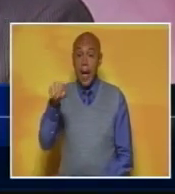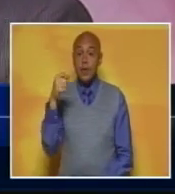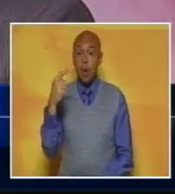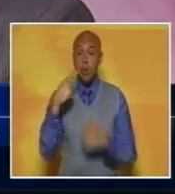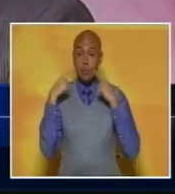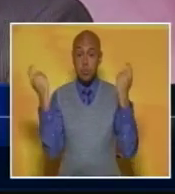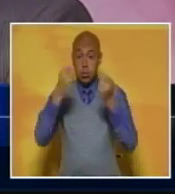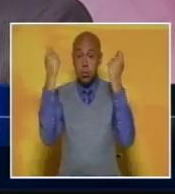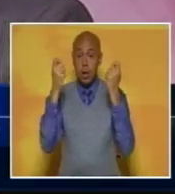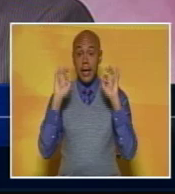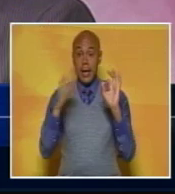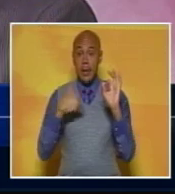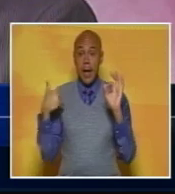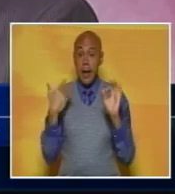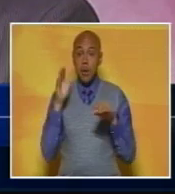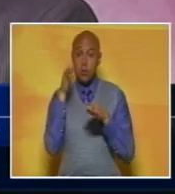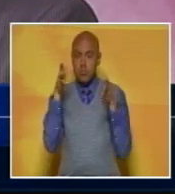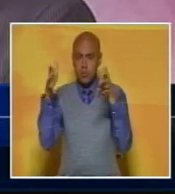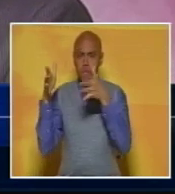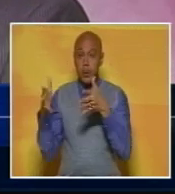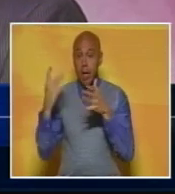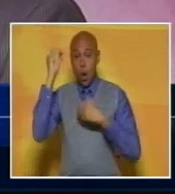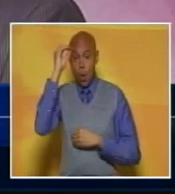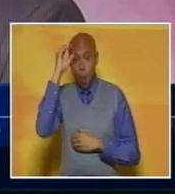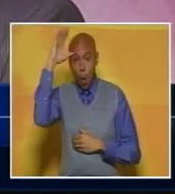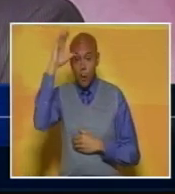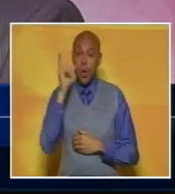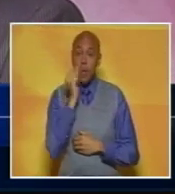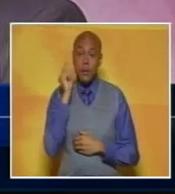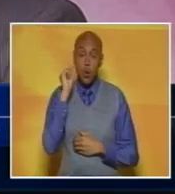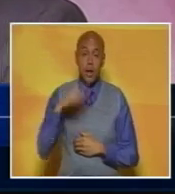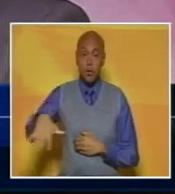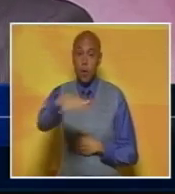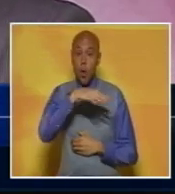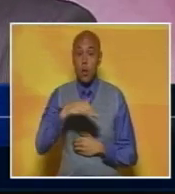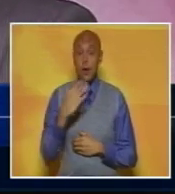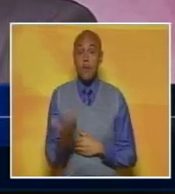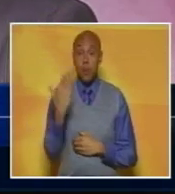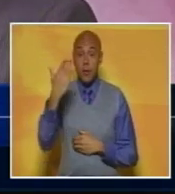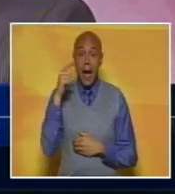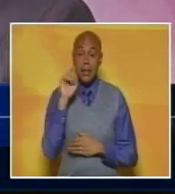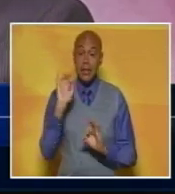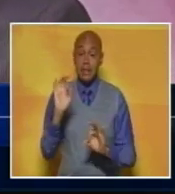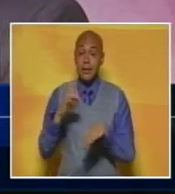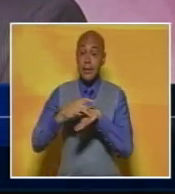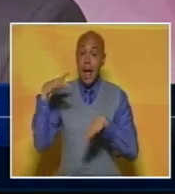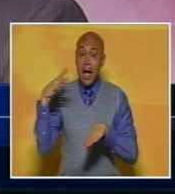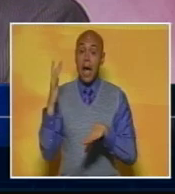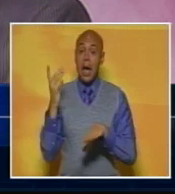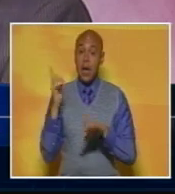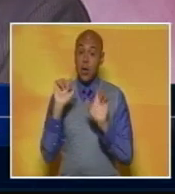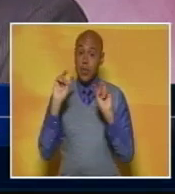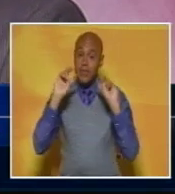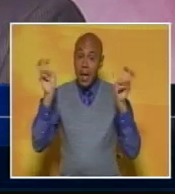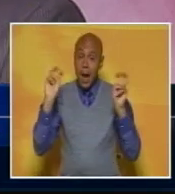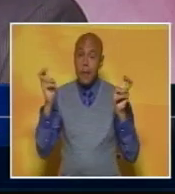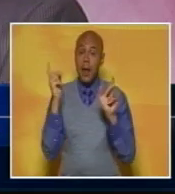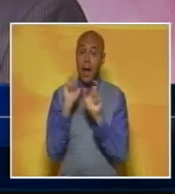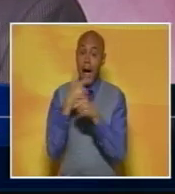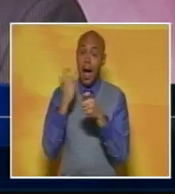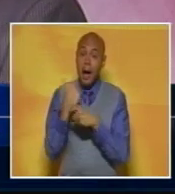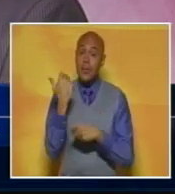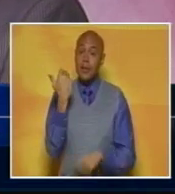es crear conciencia social, crear conciencia colectiva de la magnitud del cáncer en Venezuela y